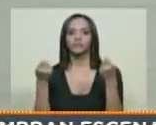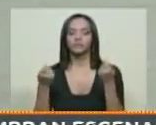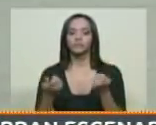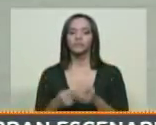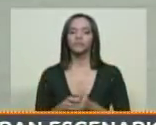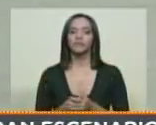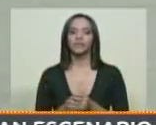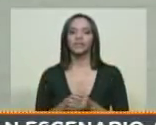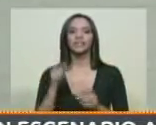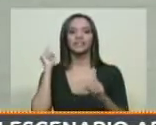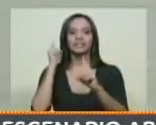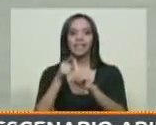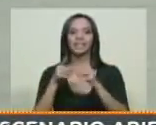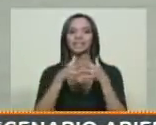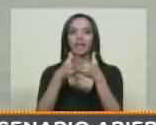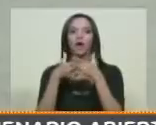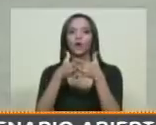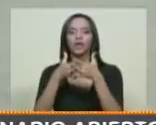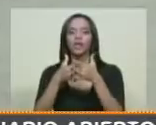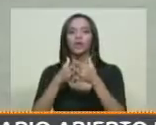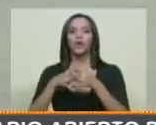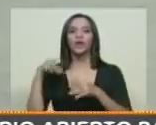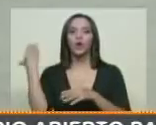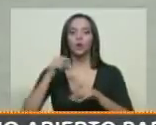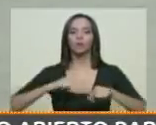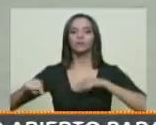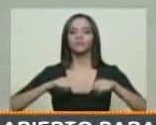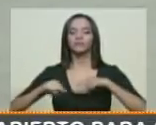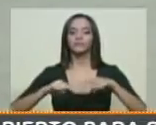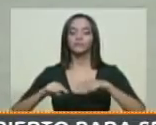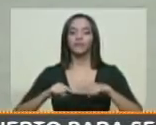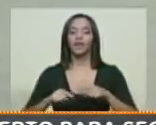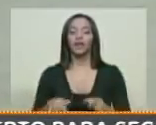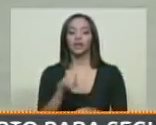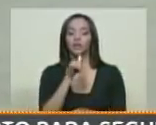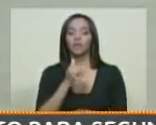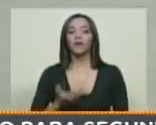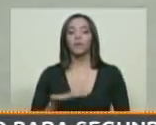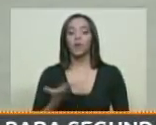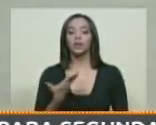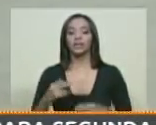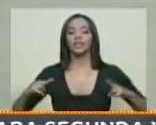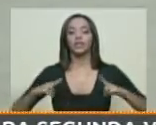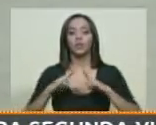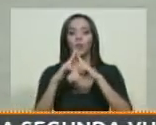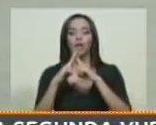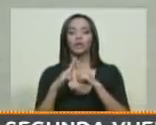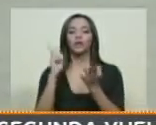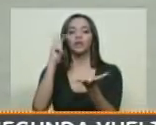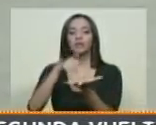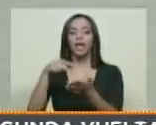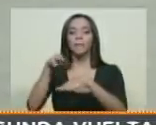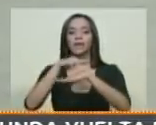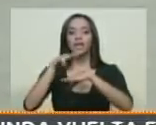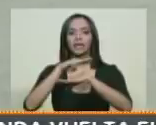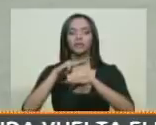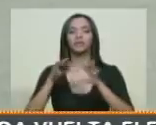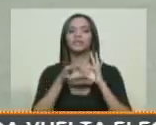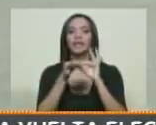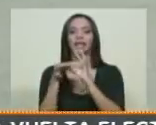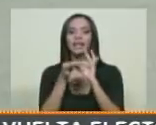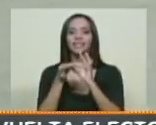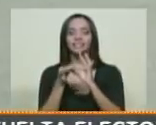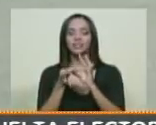desde Estados Unidos y Colombia. Pero es importante destacar que durante el encuentro estuvo presente el ministro de Relaciones Exteriores,